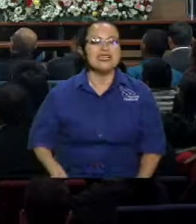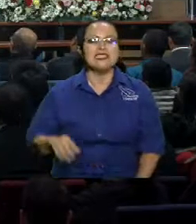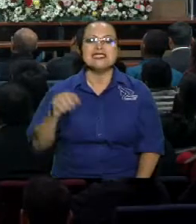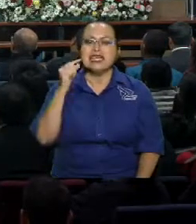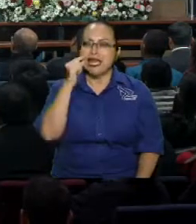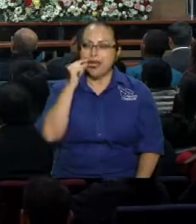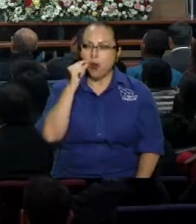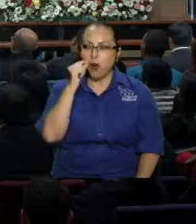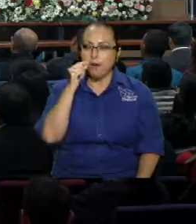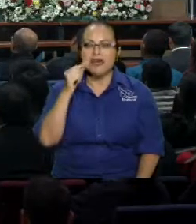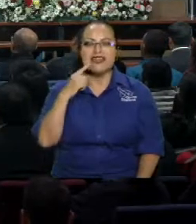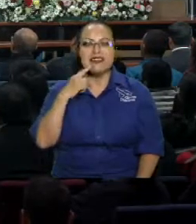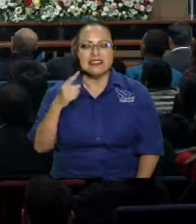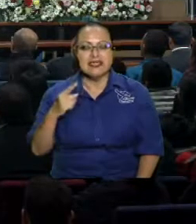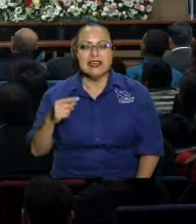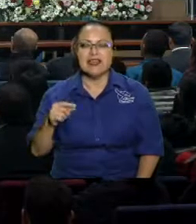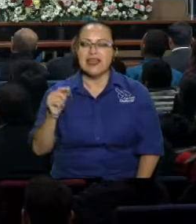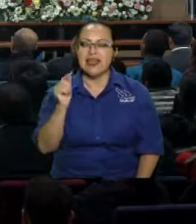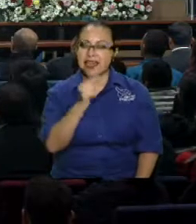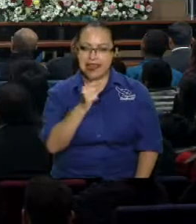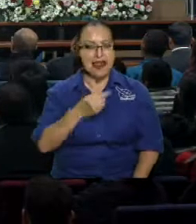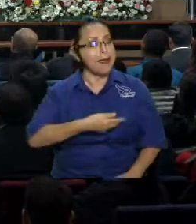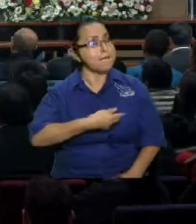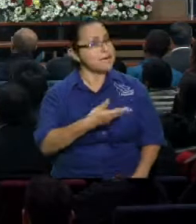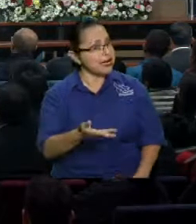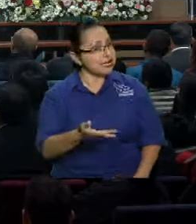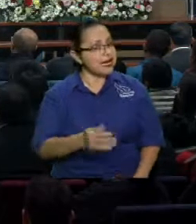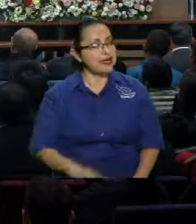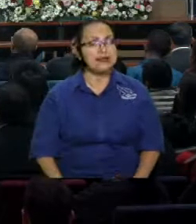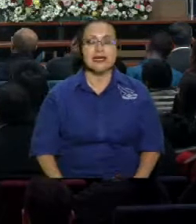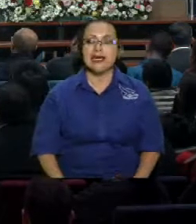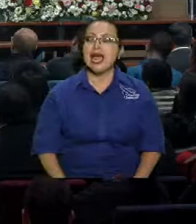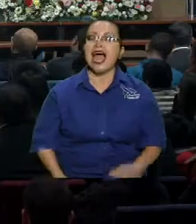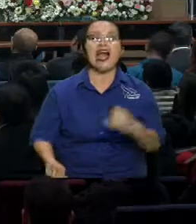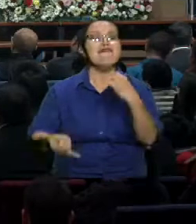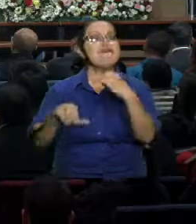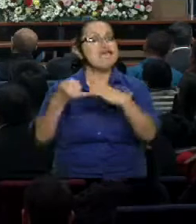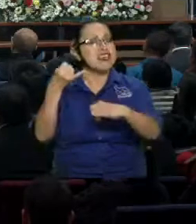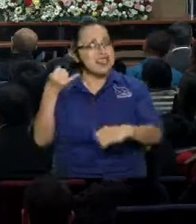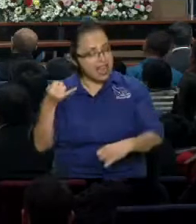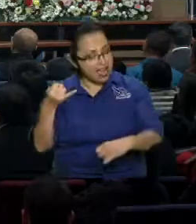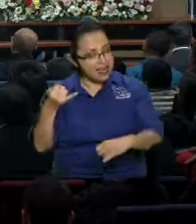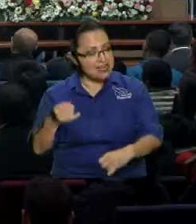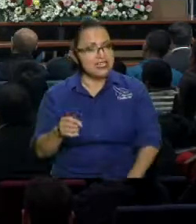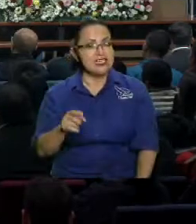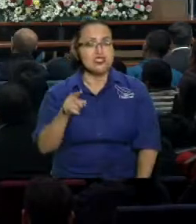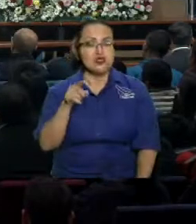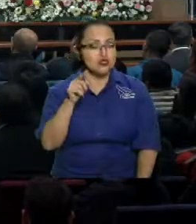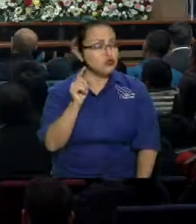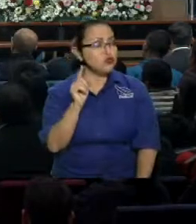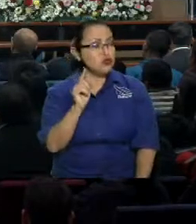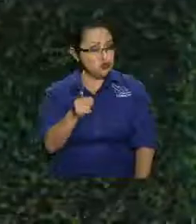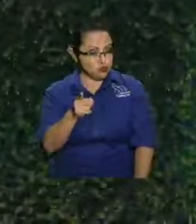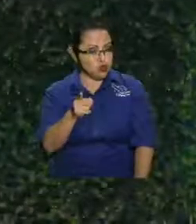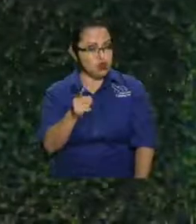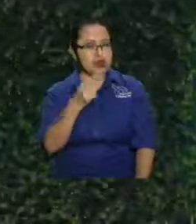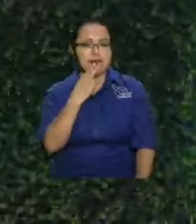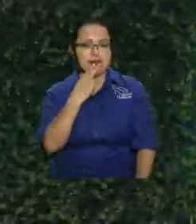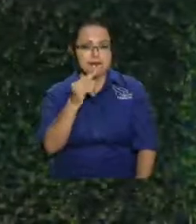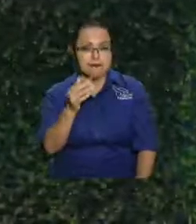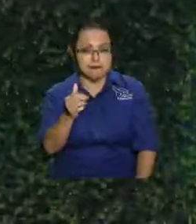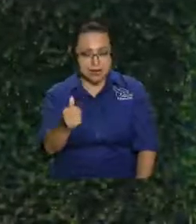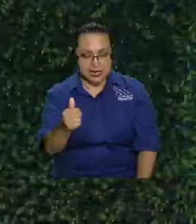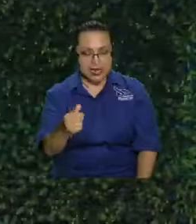diciendo es, si él quiere decir que él manda, está bueno, déjalo. Pero al final, afina tanto tus